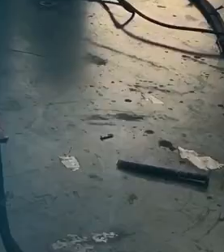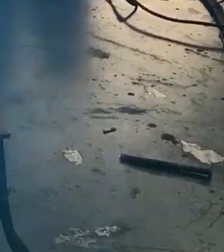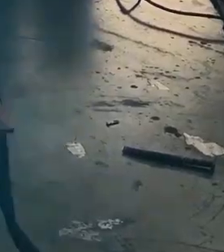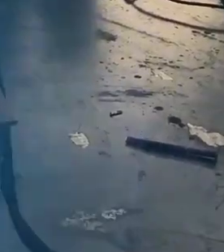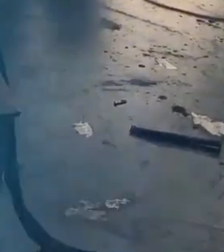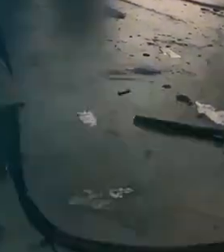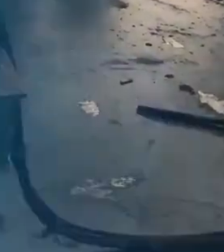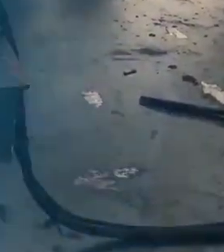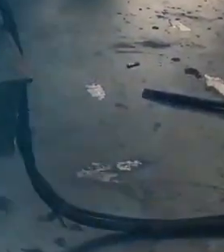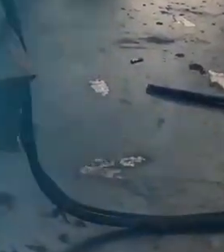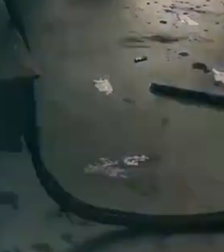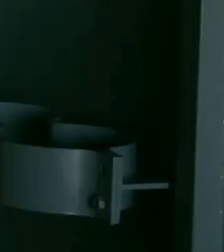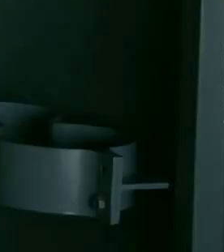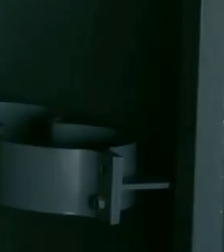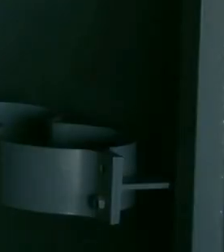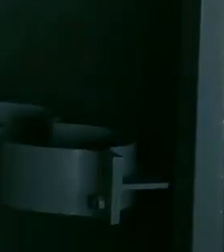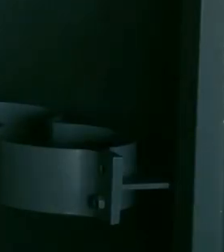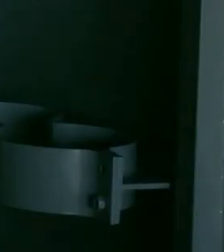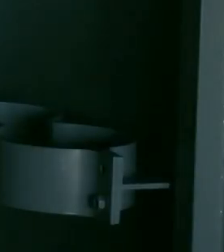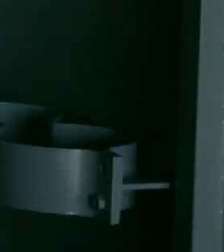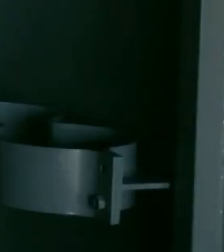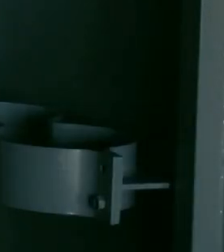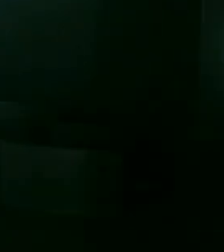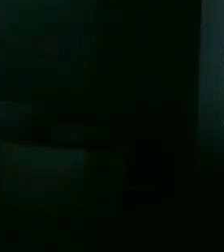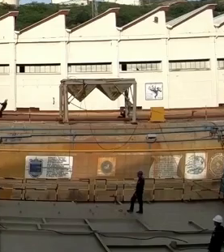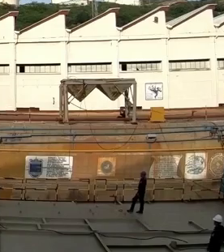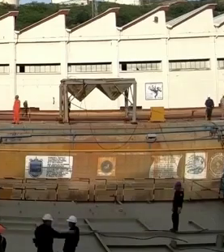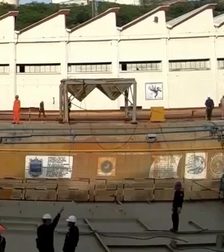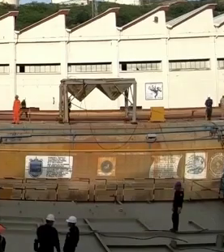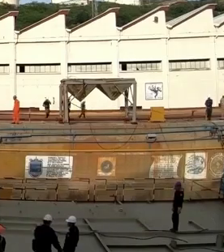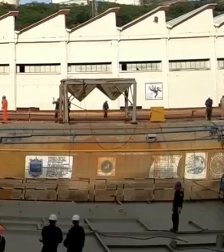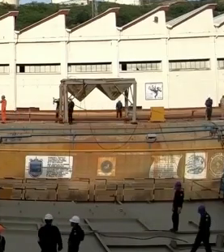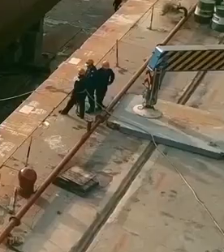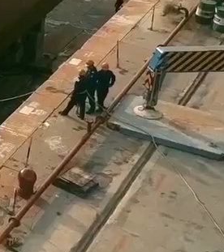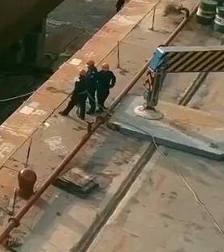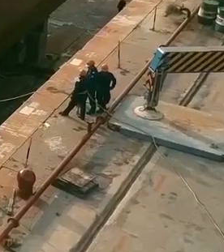dentro del astillero de Marina en Salina Cruz, Oaxaca.